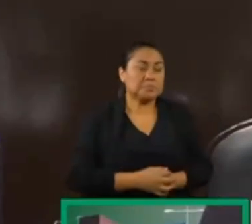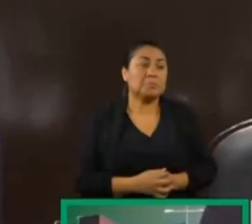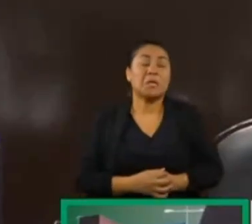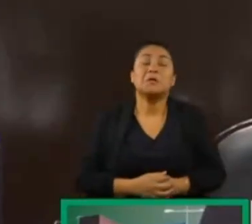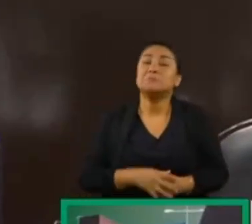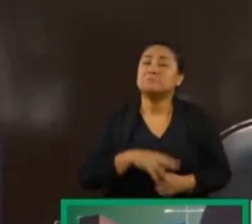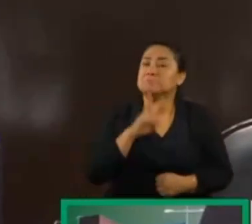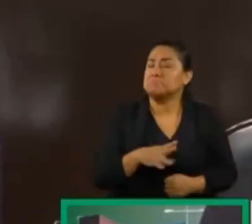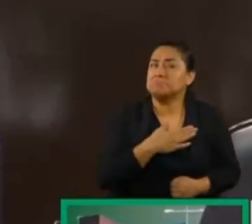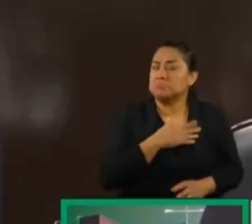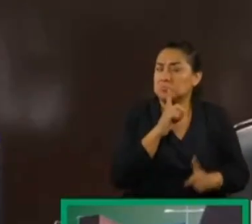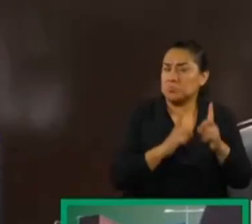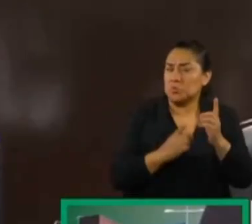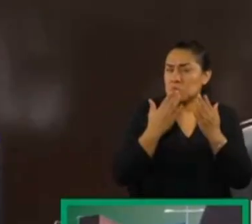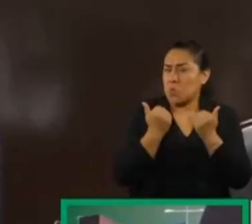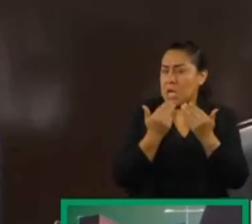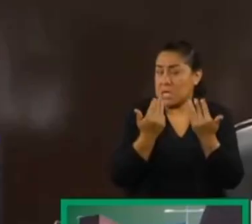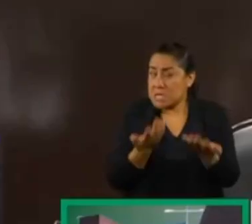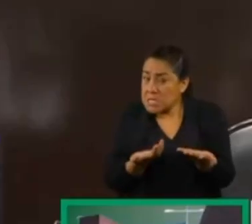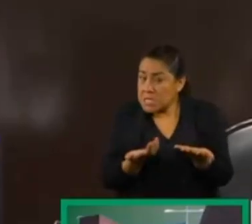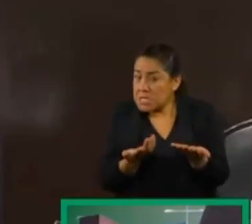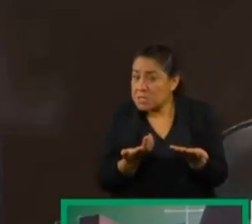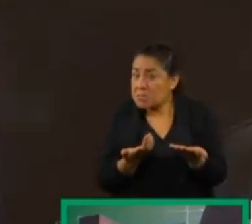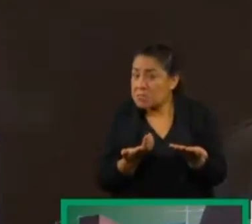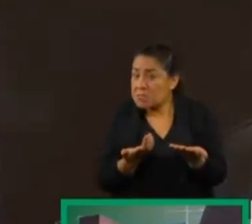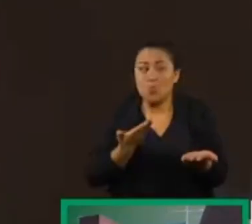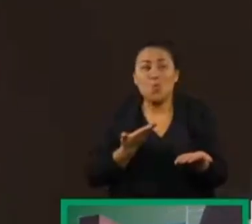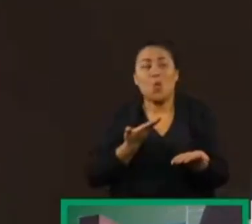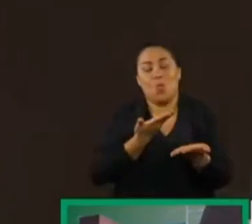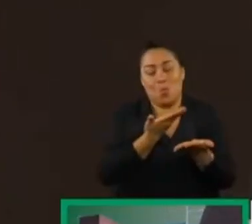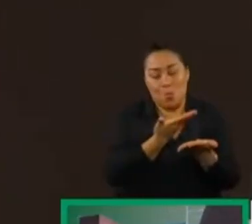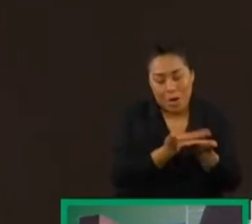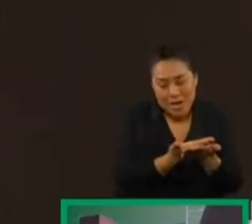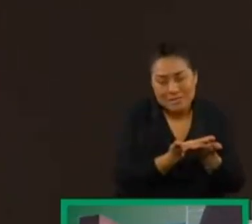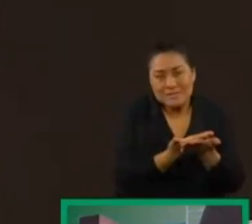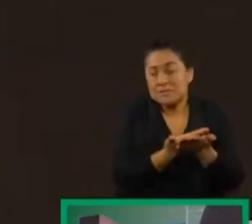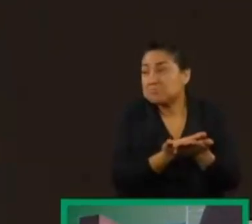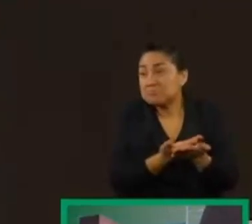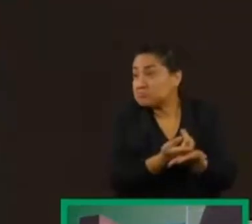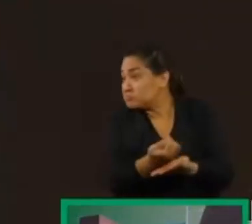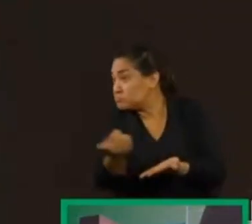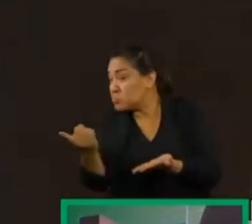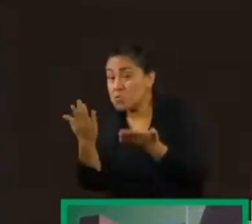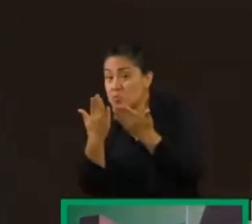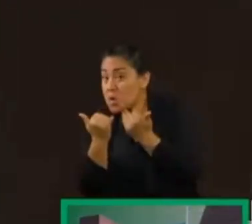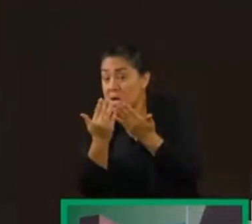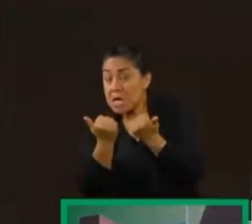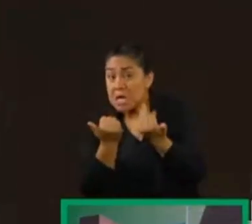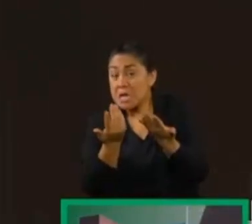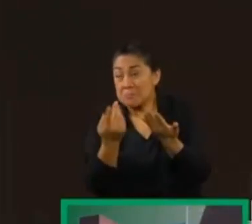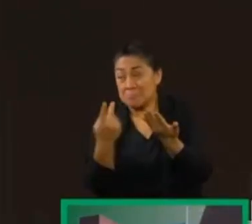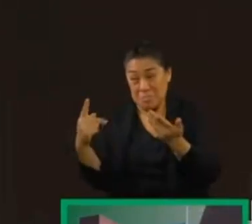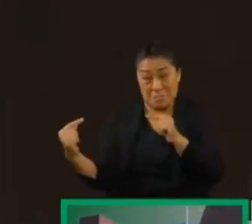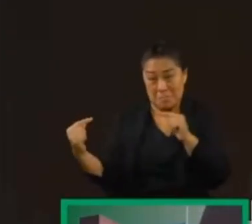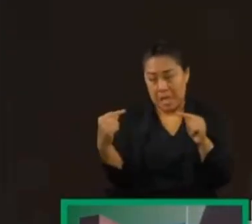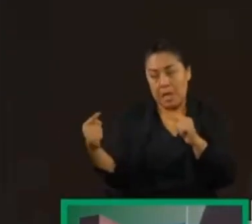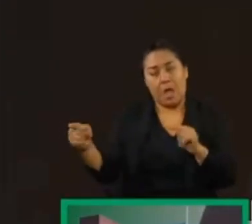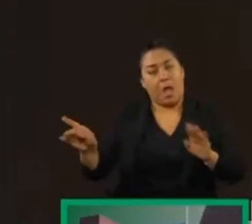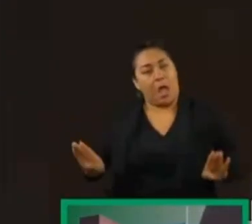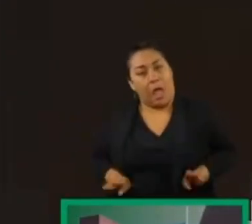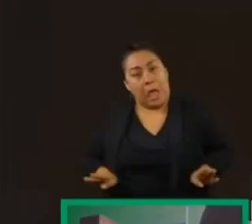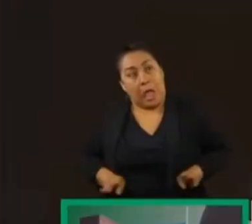que ante la falta de propuestas o de proyecto por parte de la oposición, lo único que les queda es la calumnia,